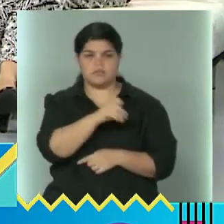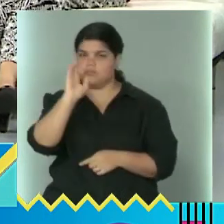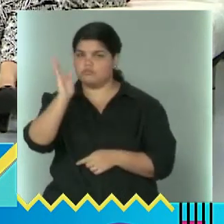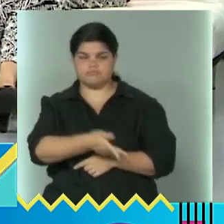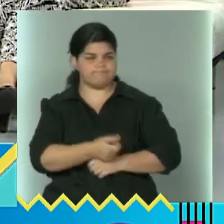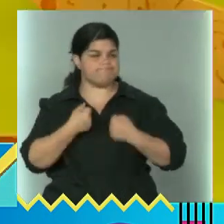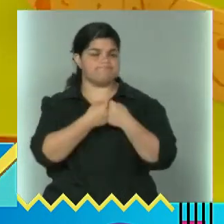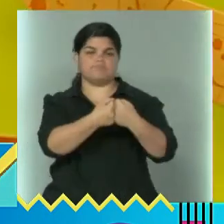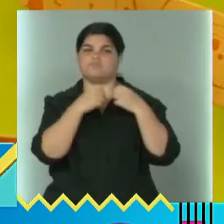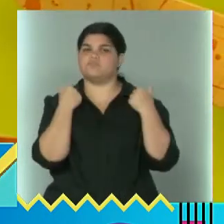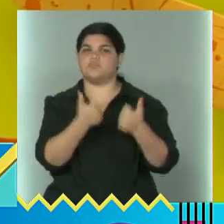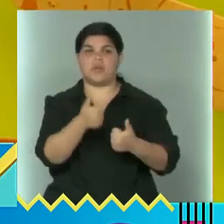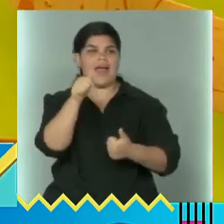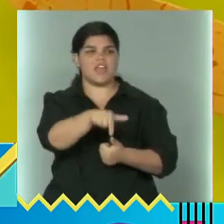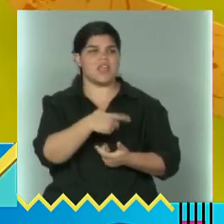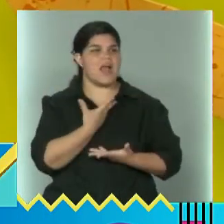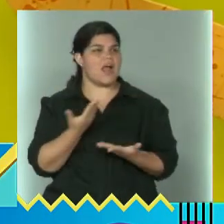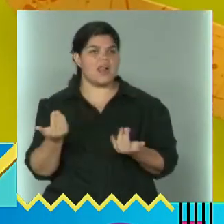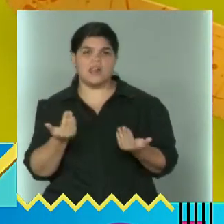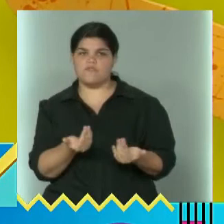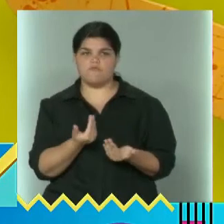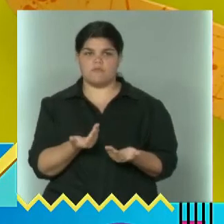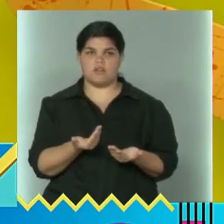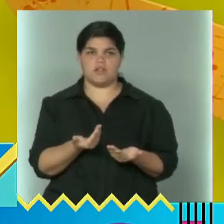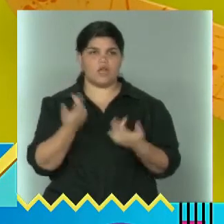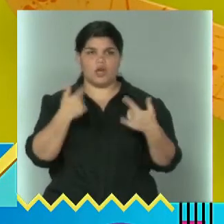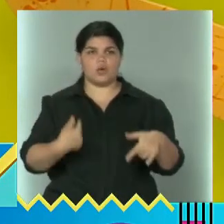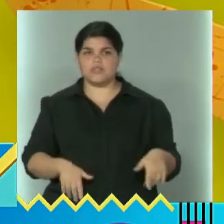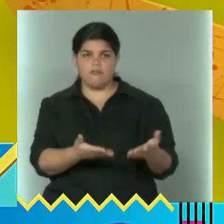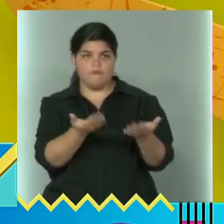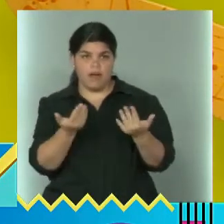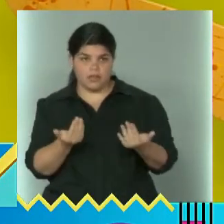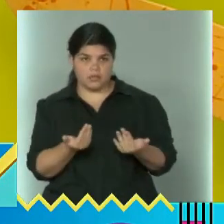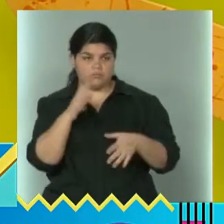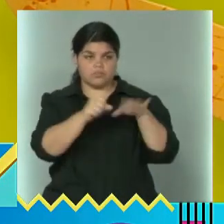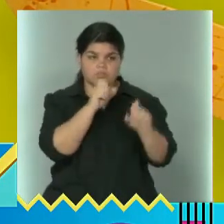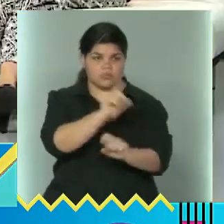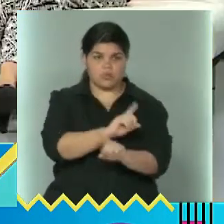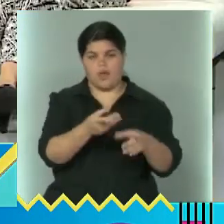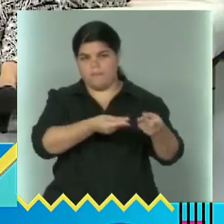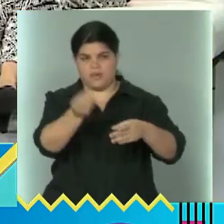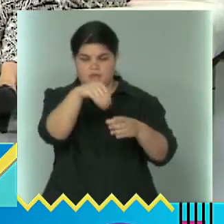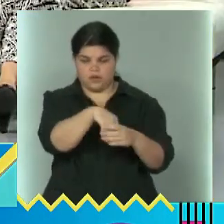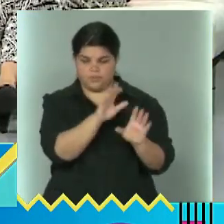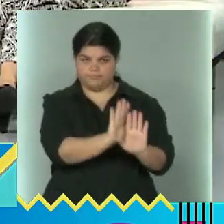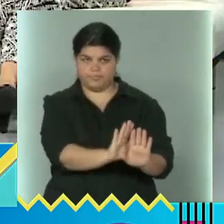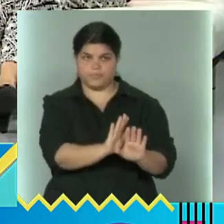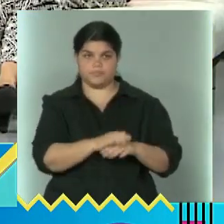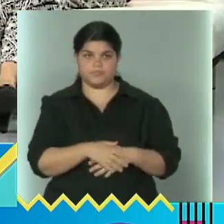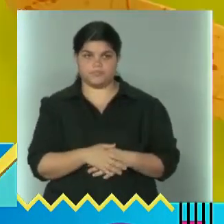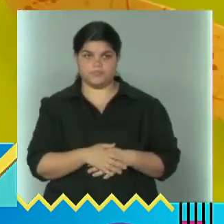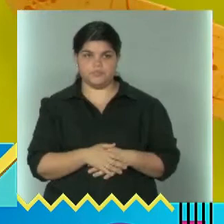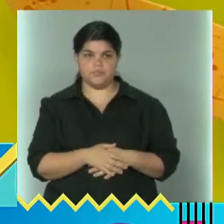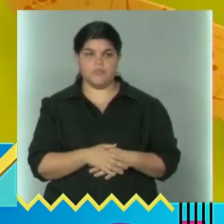una insatisfacción. Total. Hay algo que no se está consiguiendo, si estamos dentro del ámbito empresario, ¿no? Y hay